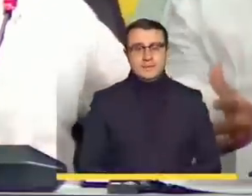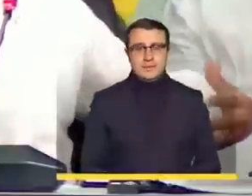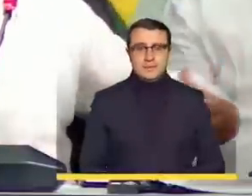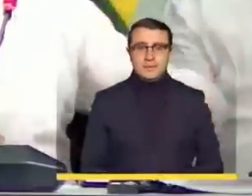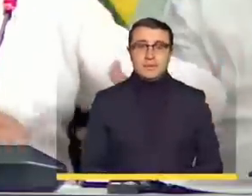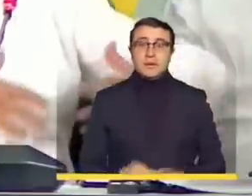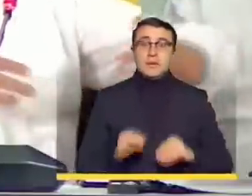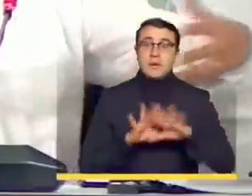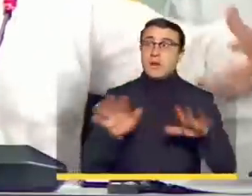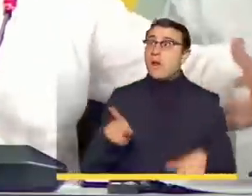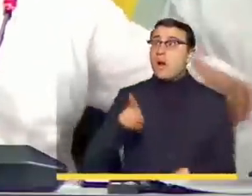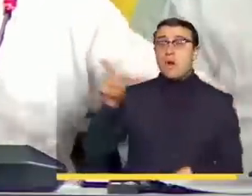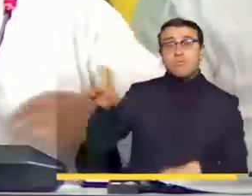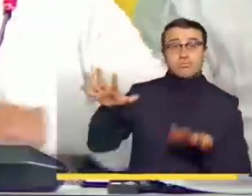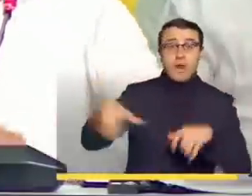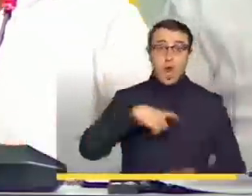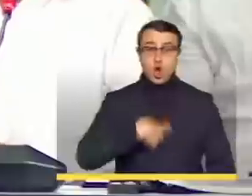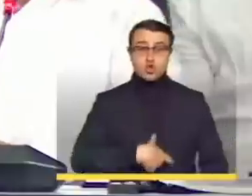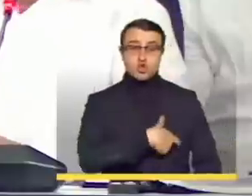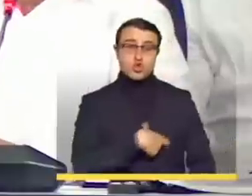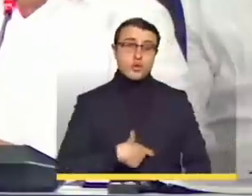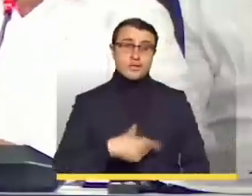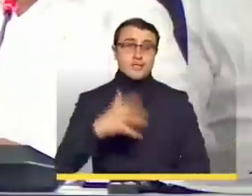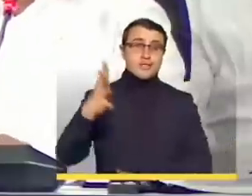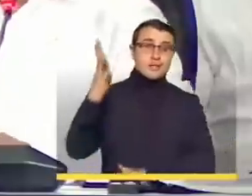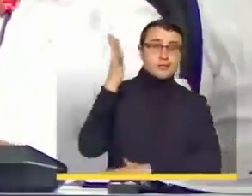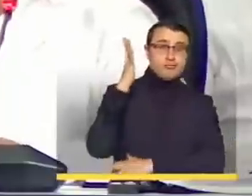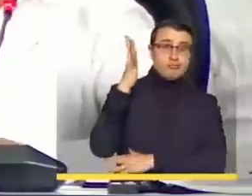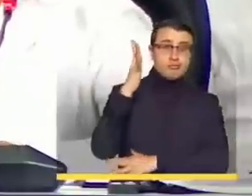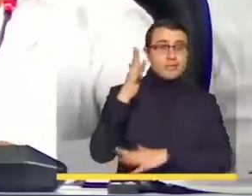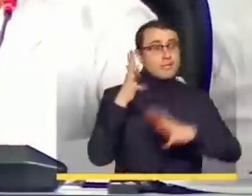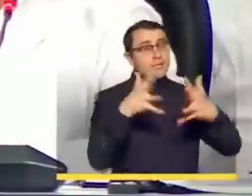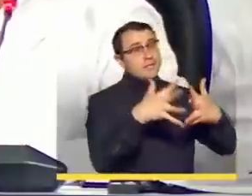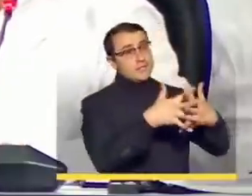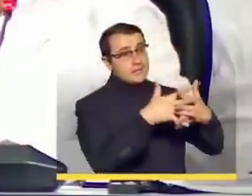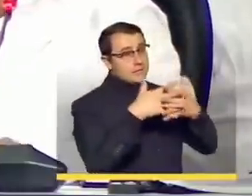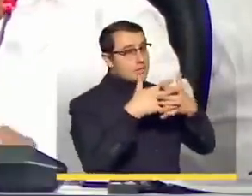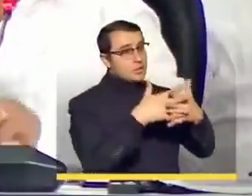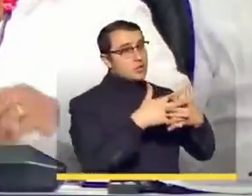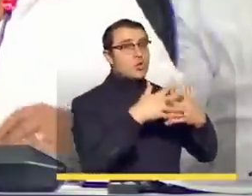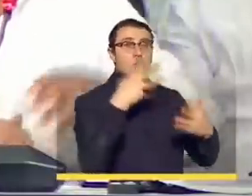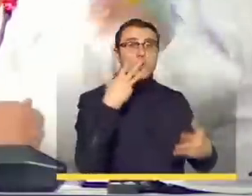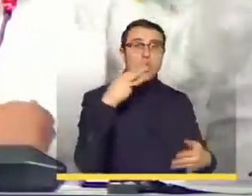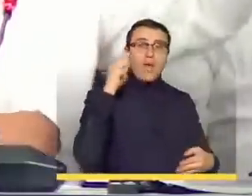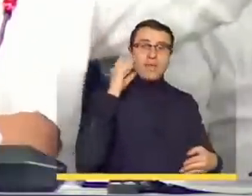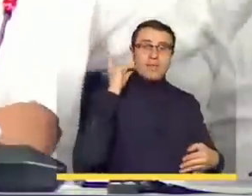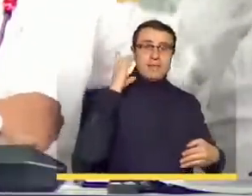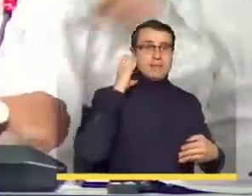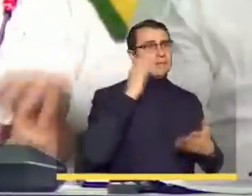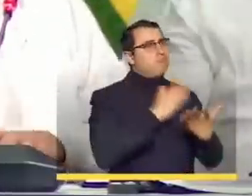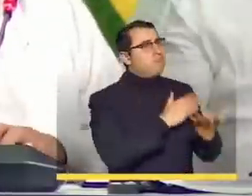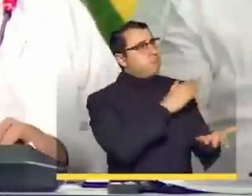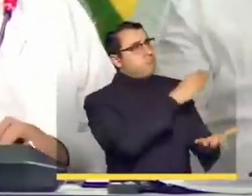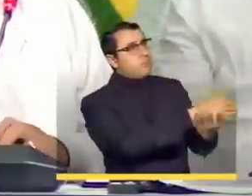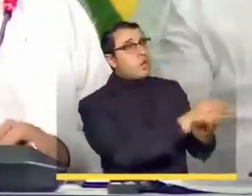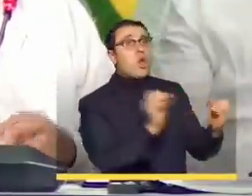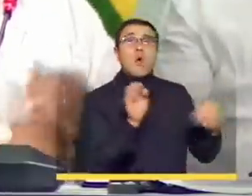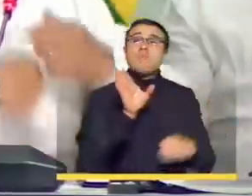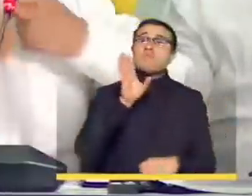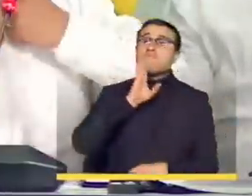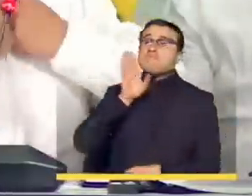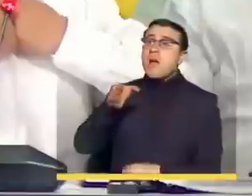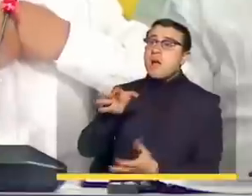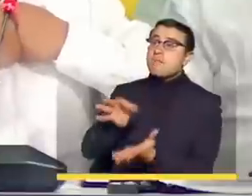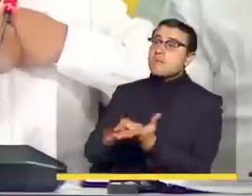en Viena, en las convenciones, hablando con los norteamericanos, en Washington o allá en